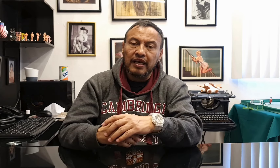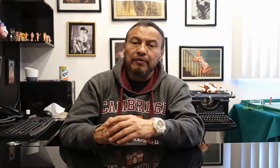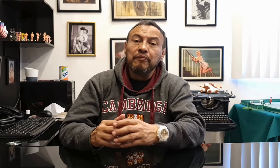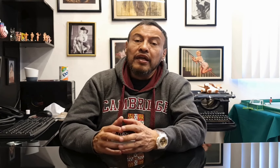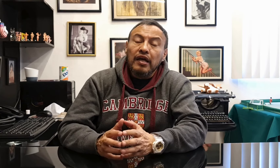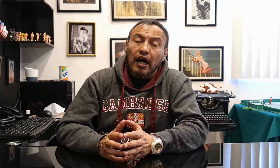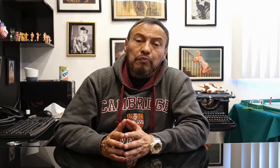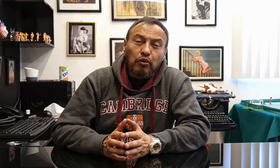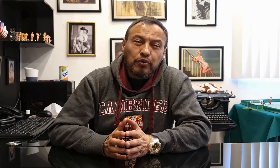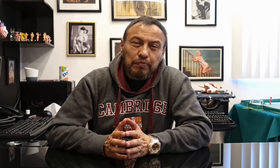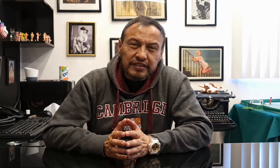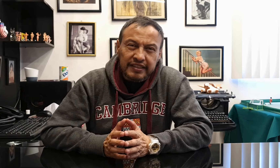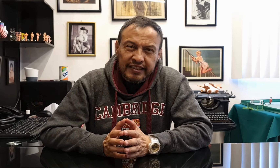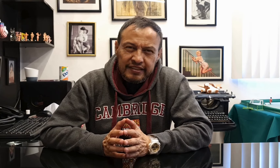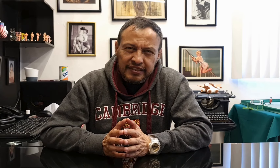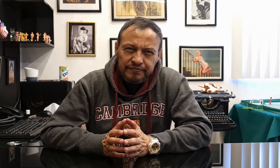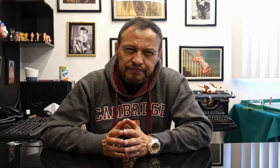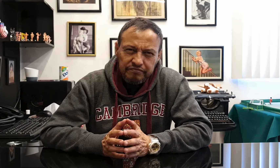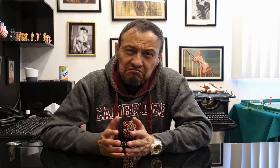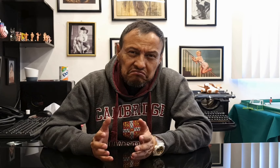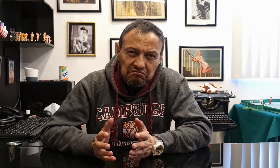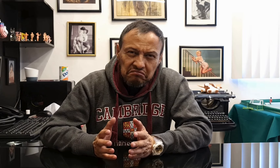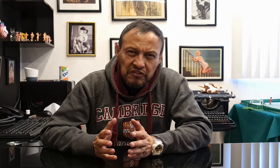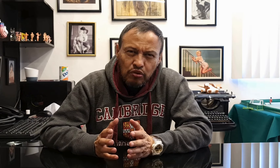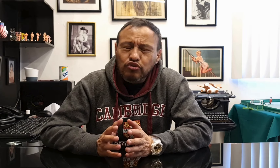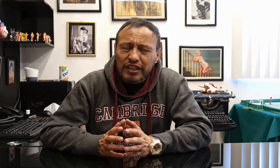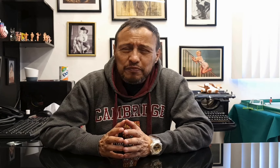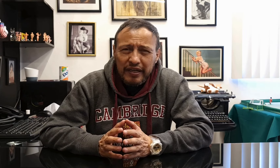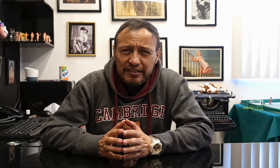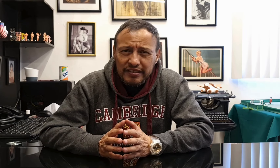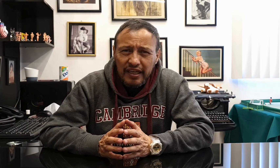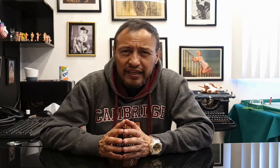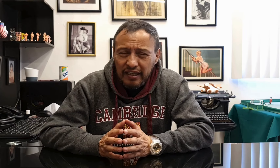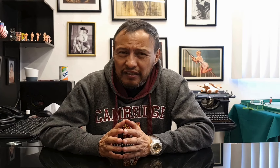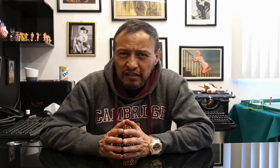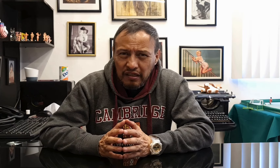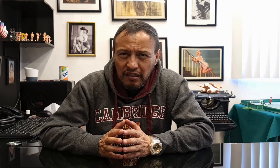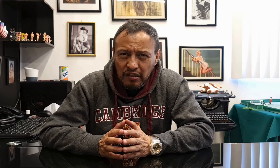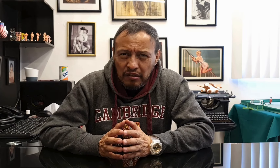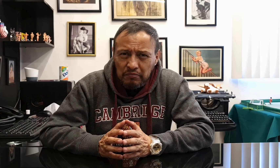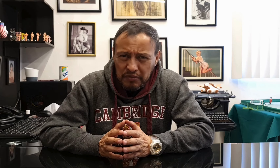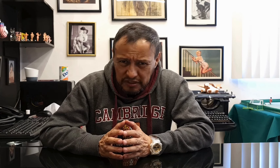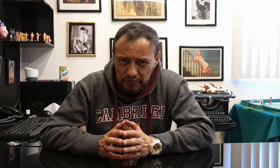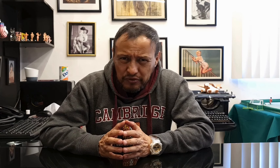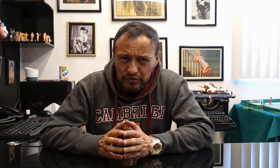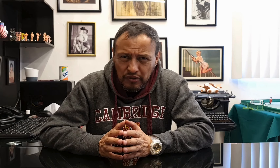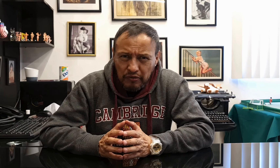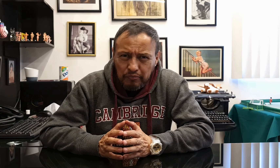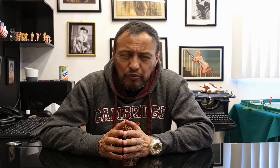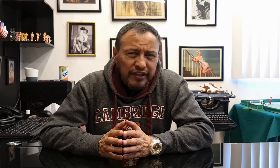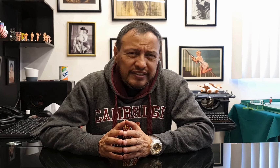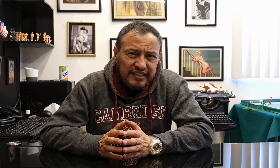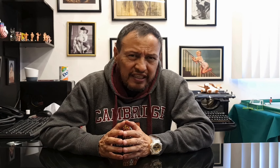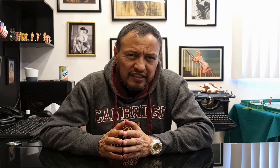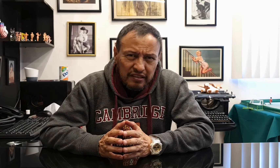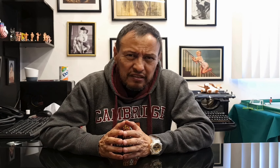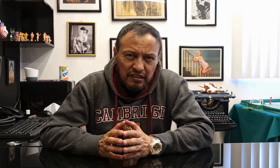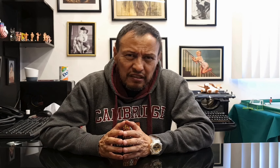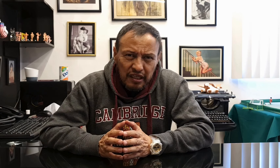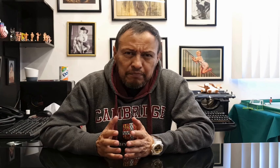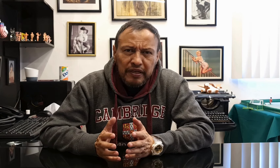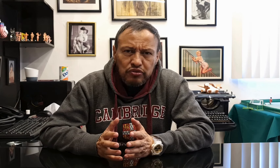tomándole la palabra al propio presidente, con transparencia él mismo puede